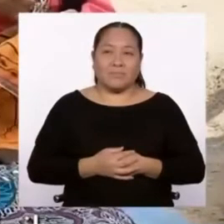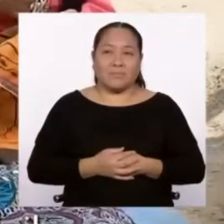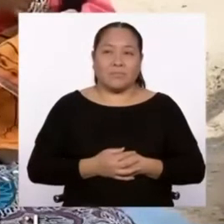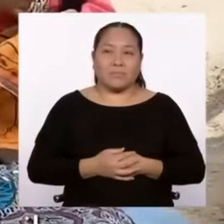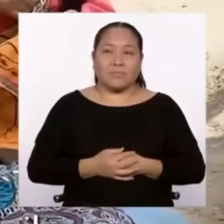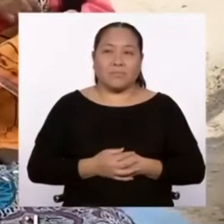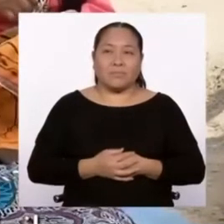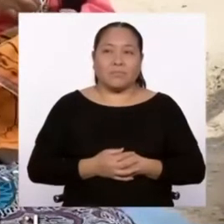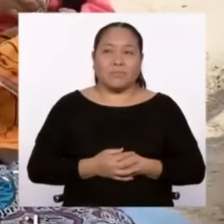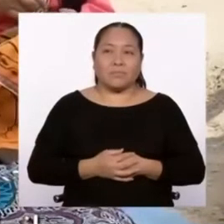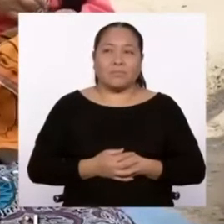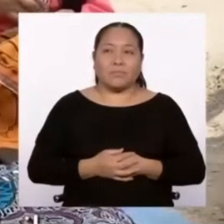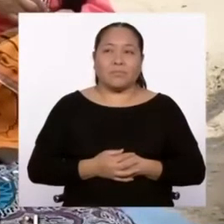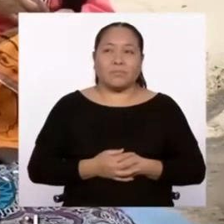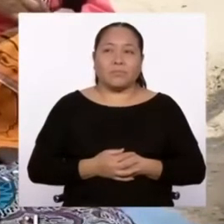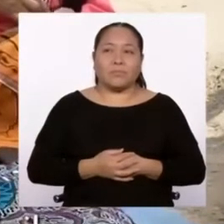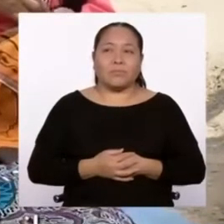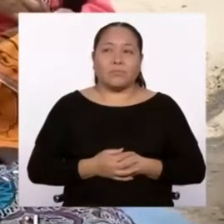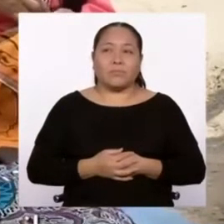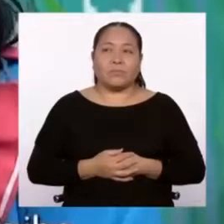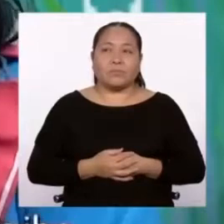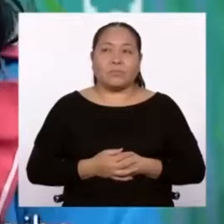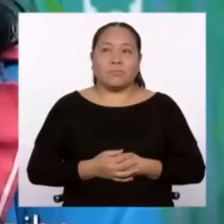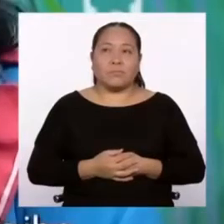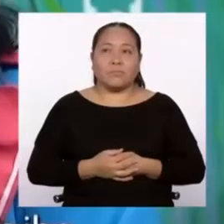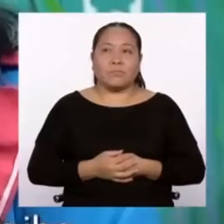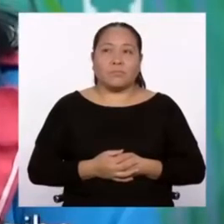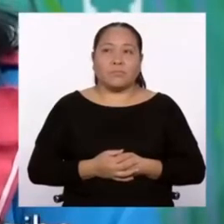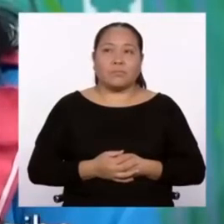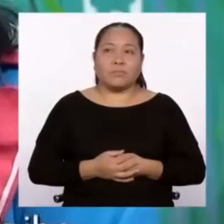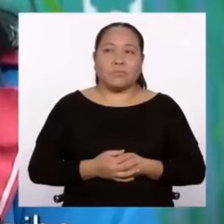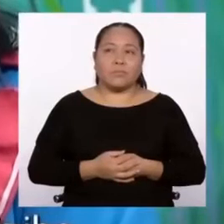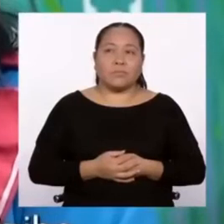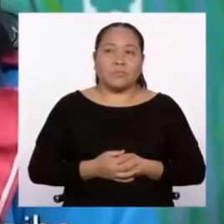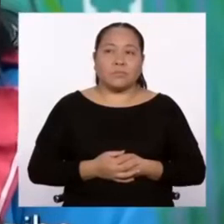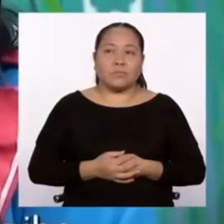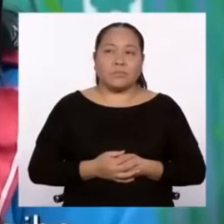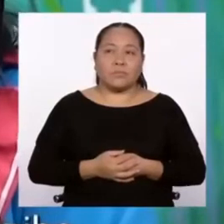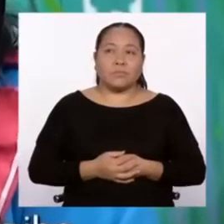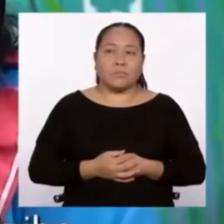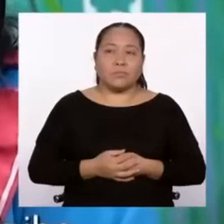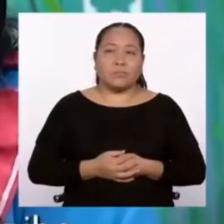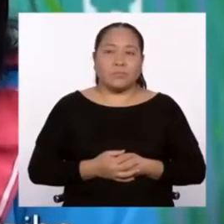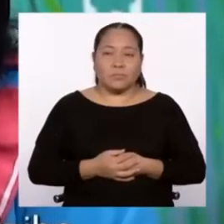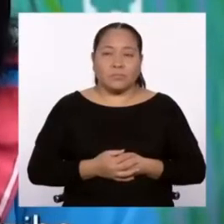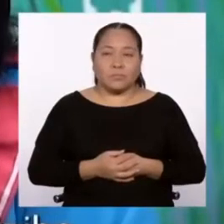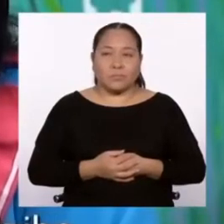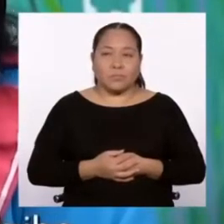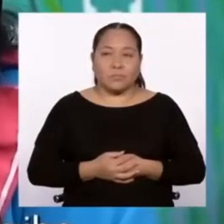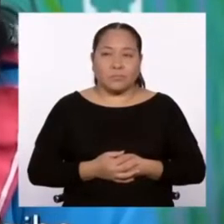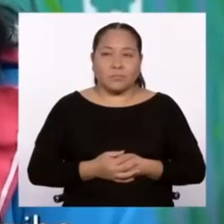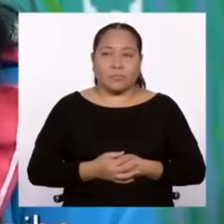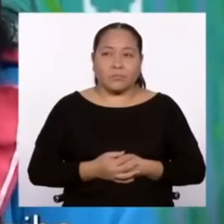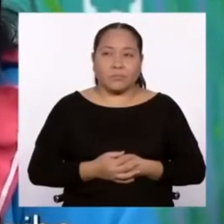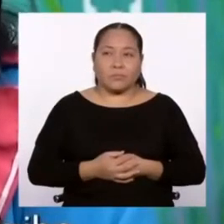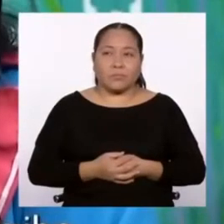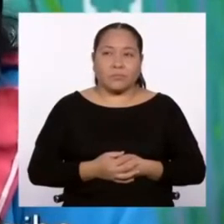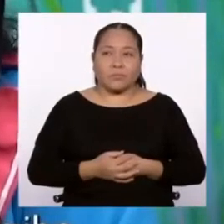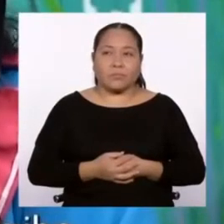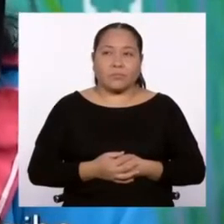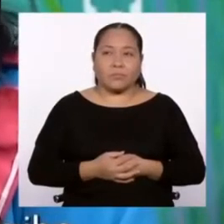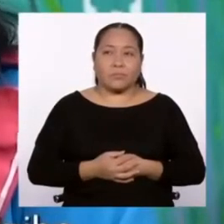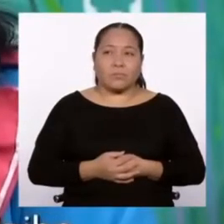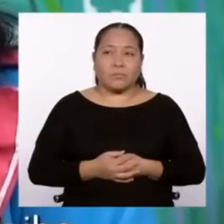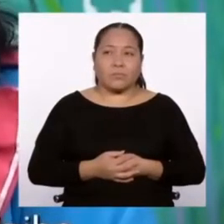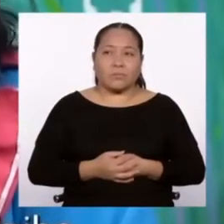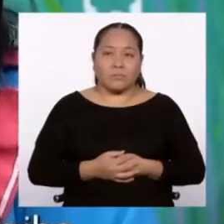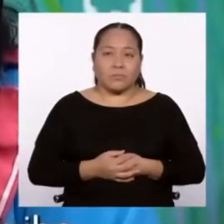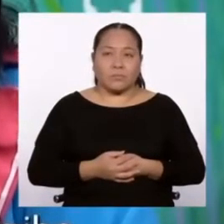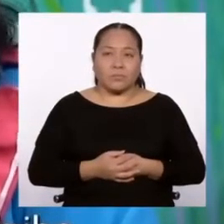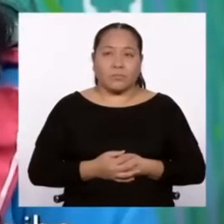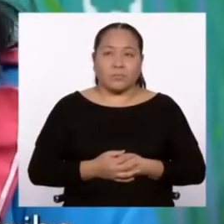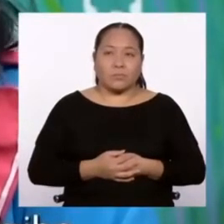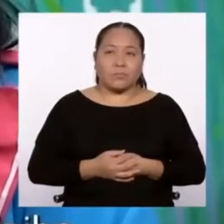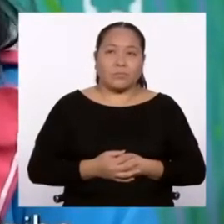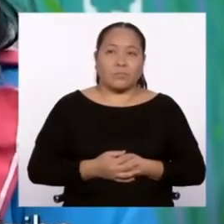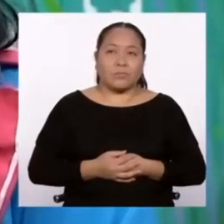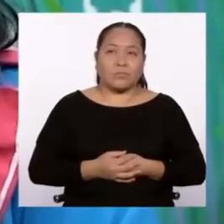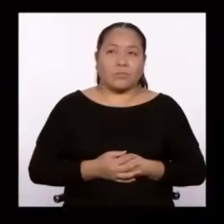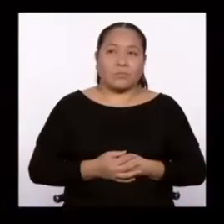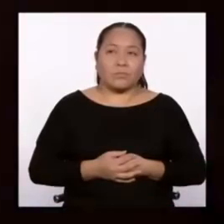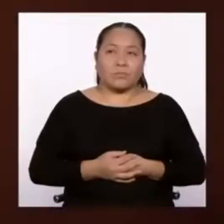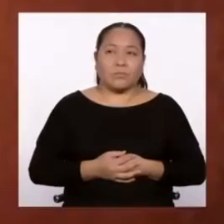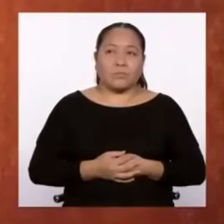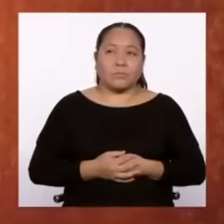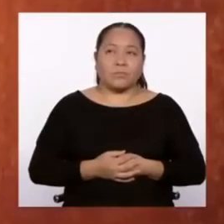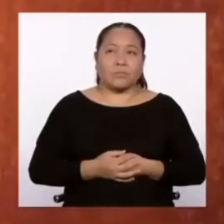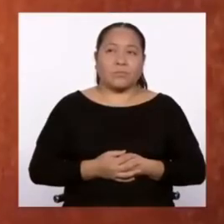Rakikini rarway, rakikini anishinayaki, aibu, no anoma bubidibi, shipibo, conibo y